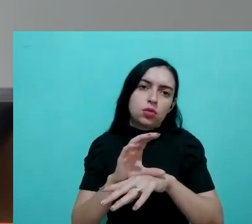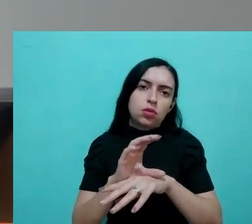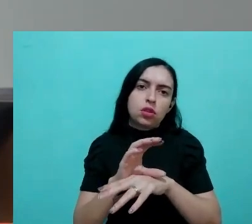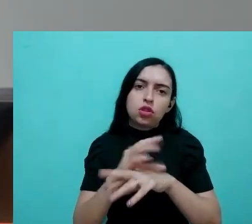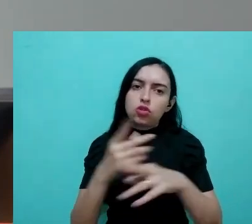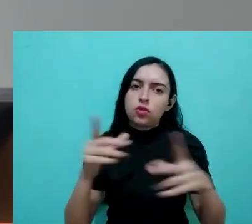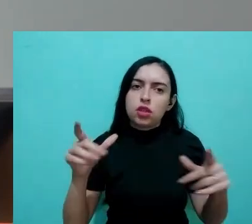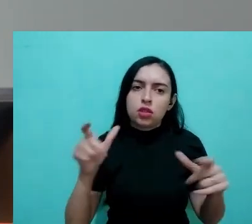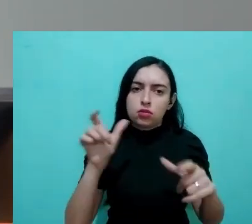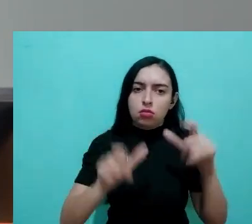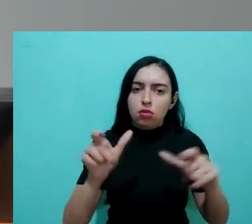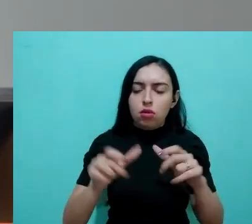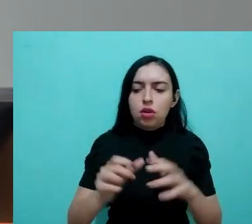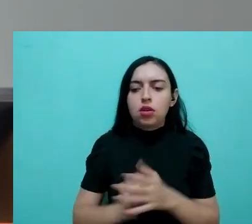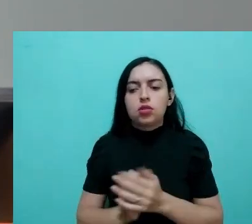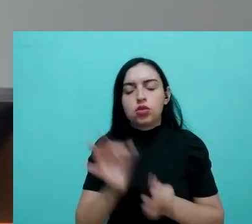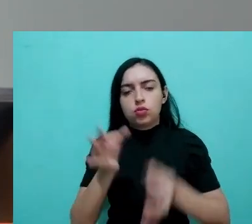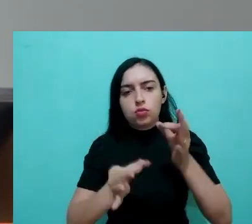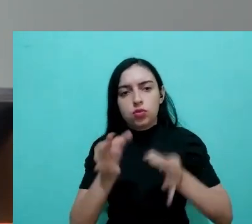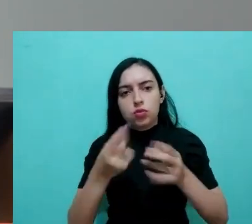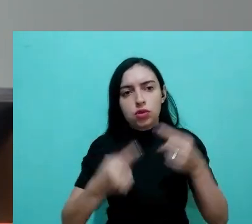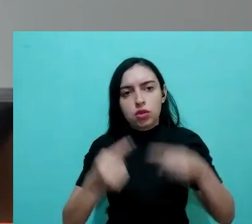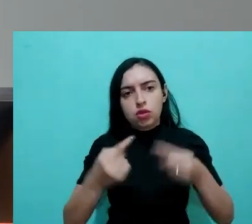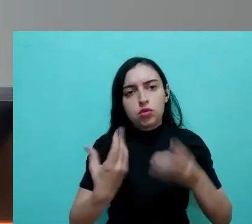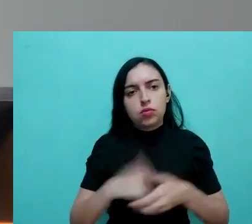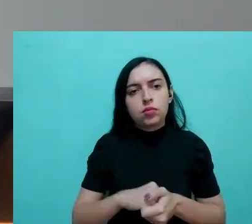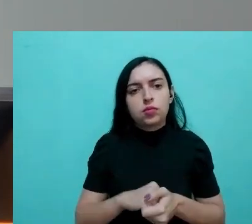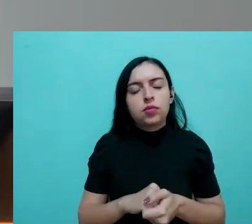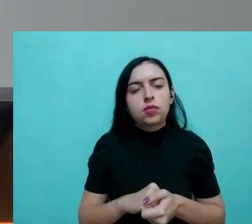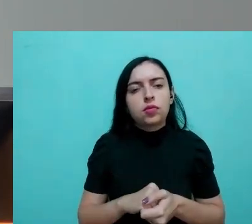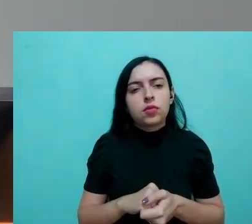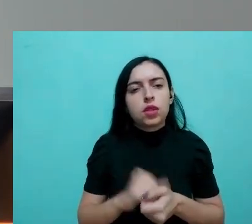órganos políticos. Fue el caso en la Constitución de